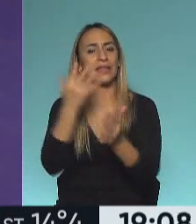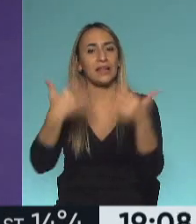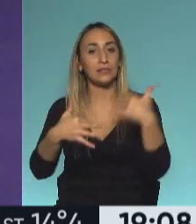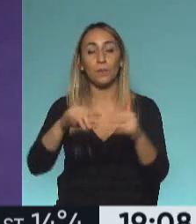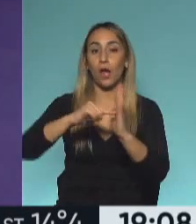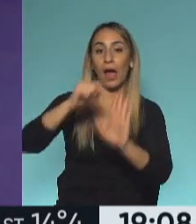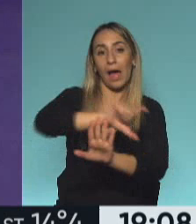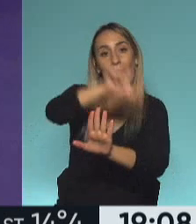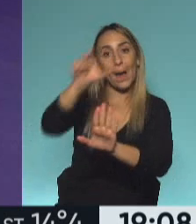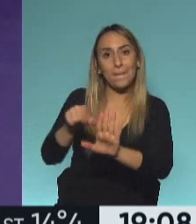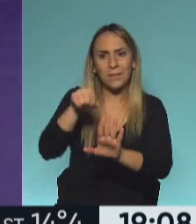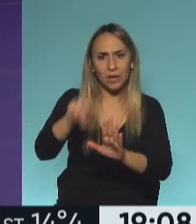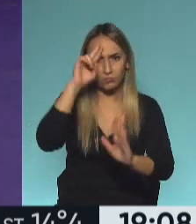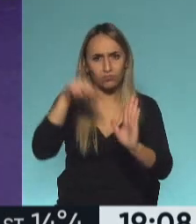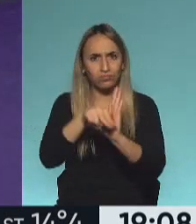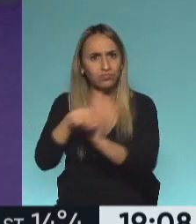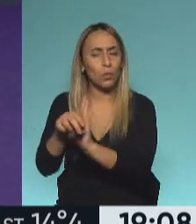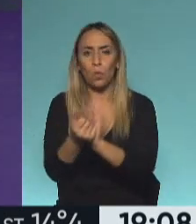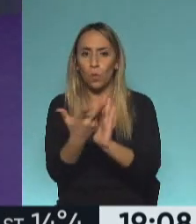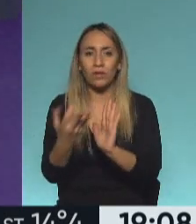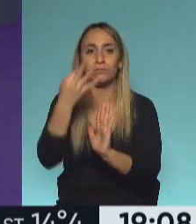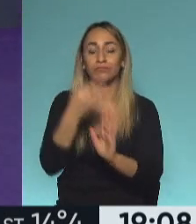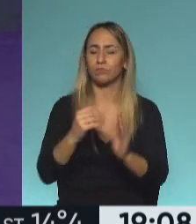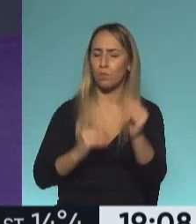Entonces, área metropolitana de Buenos Aires llegó al